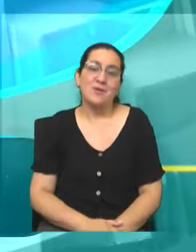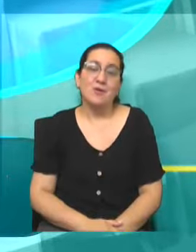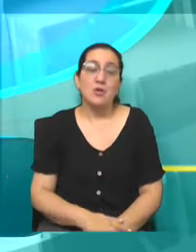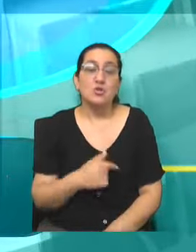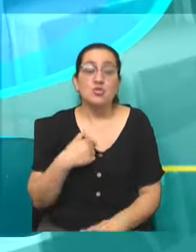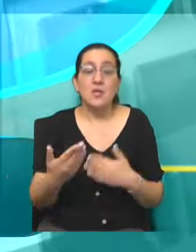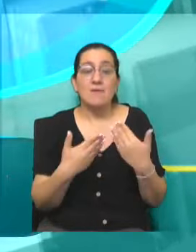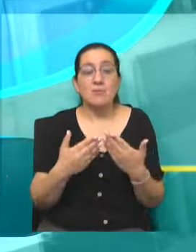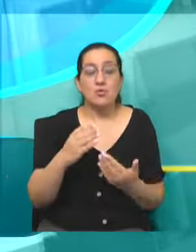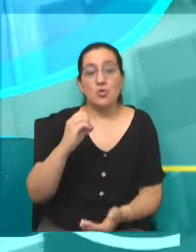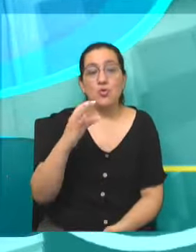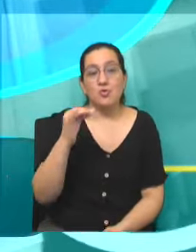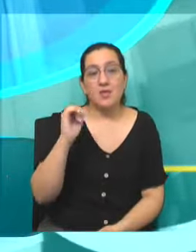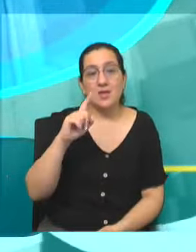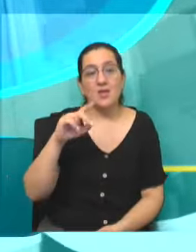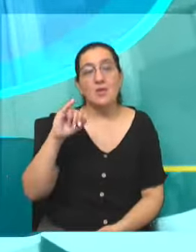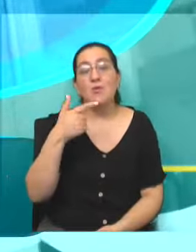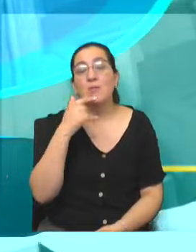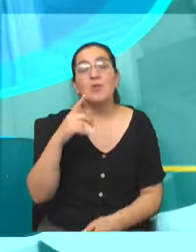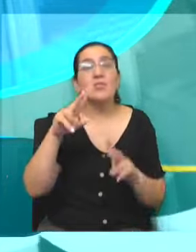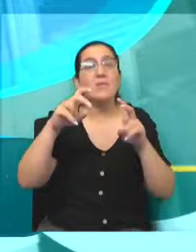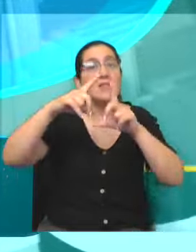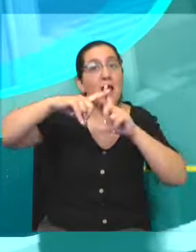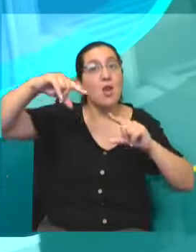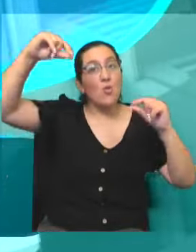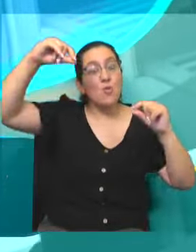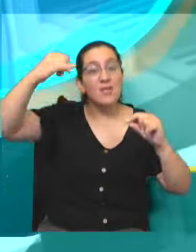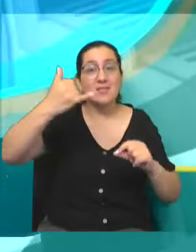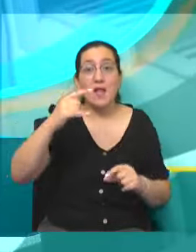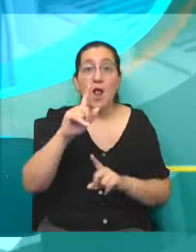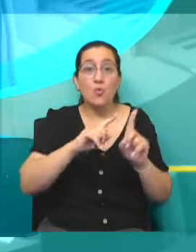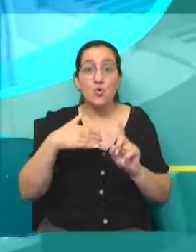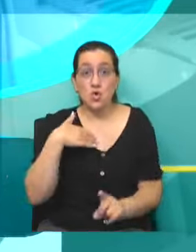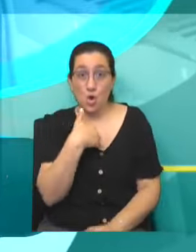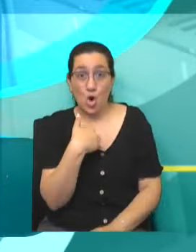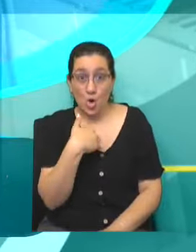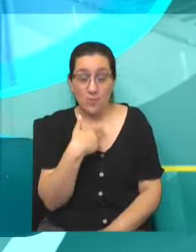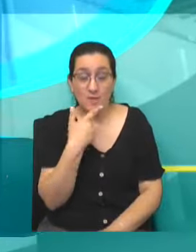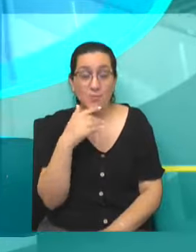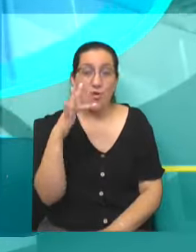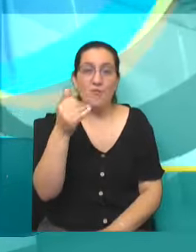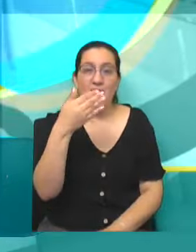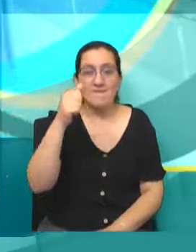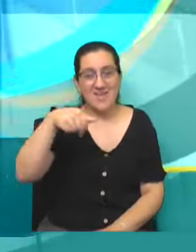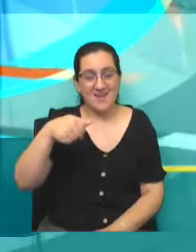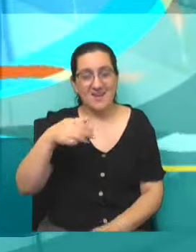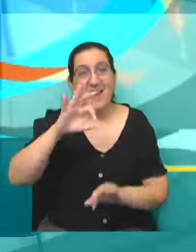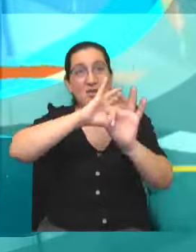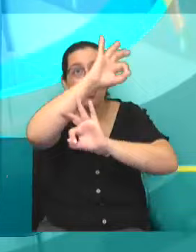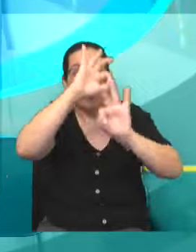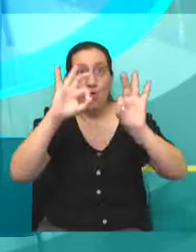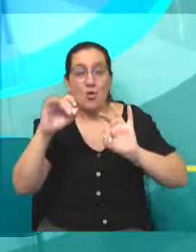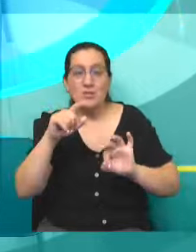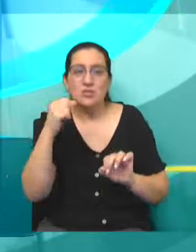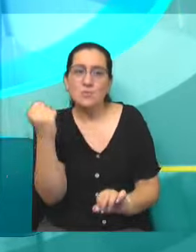con el Cuervo Umpierres. La luna, por ejemplo, ¿juega algún rol en estos rituales? Porque estoy pensando en Fabián y en vos. ¿Juega en el Feng Shui